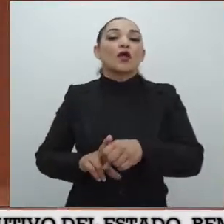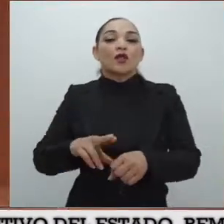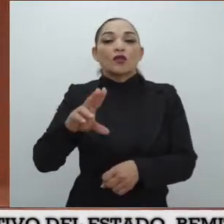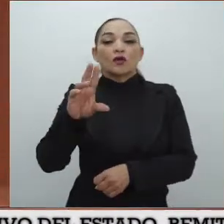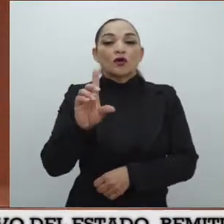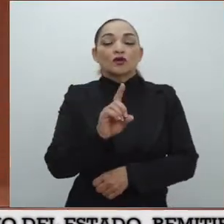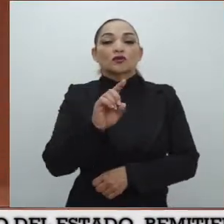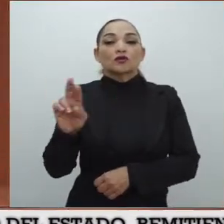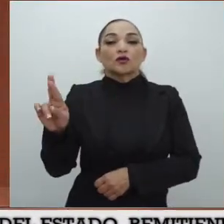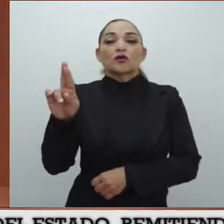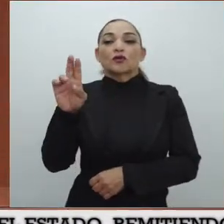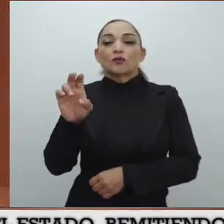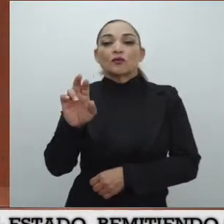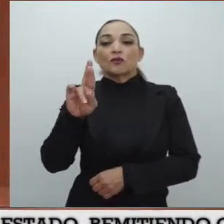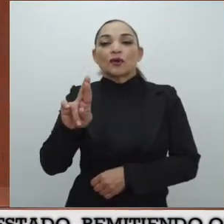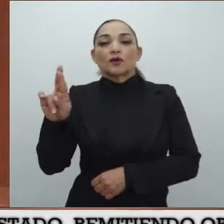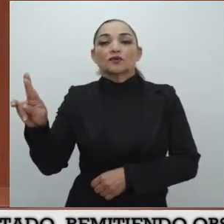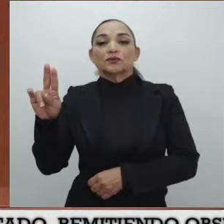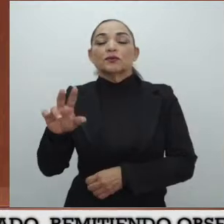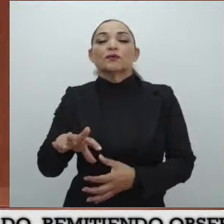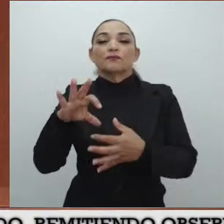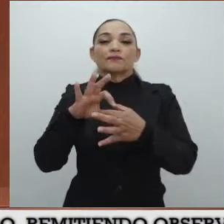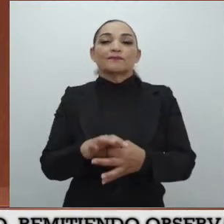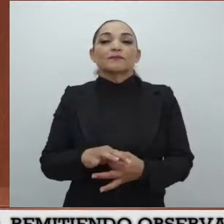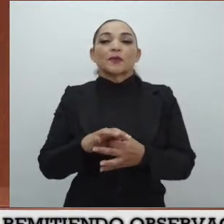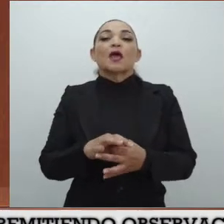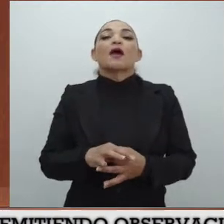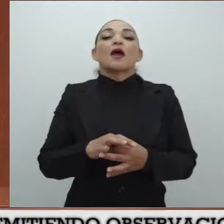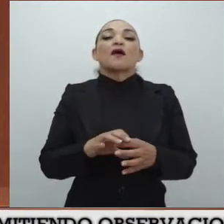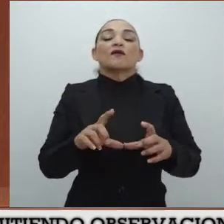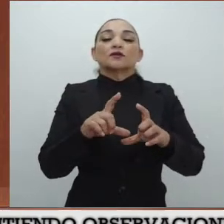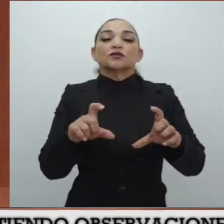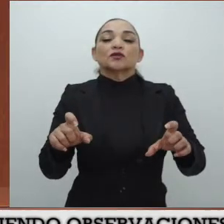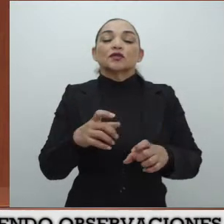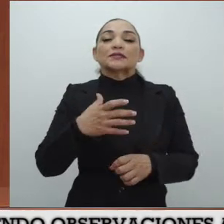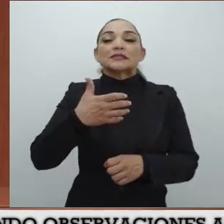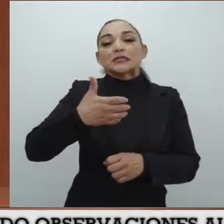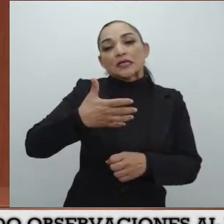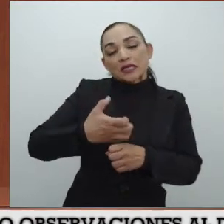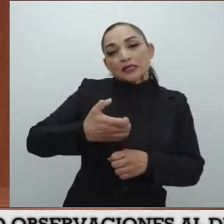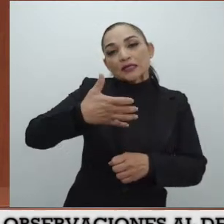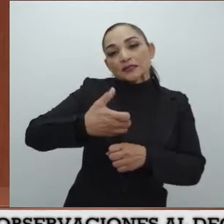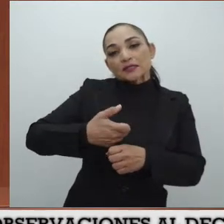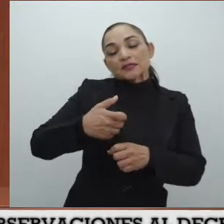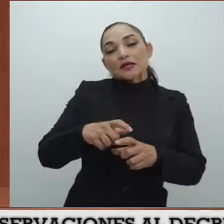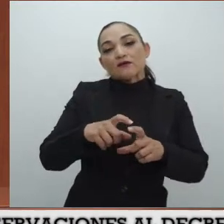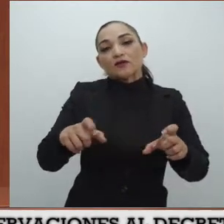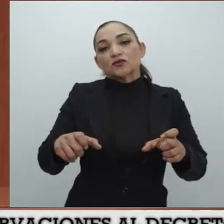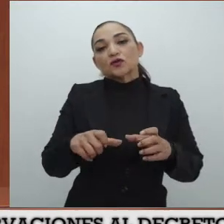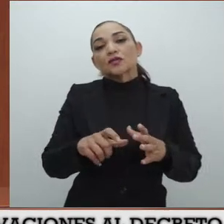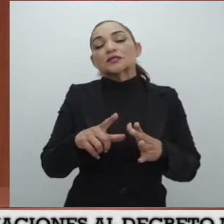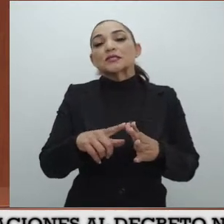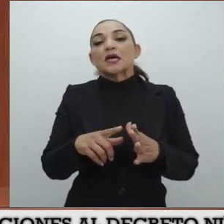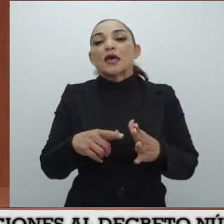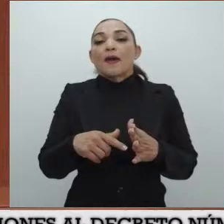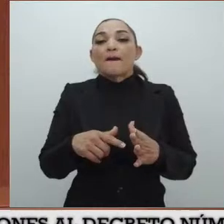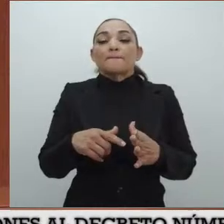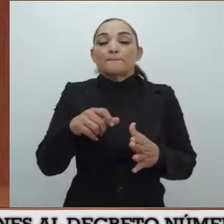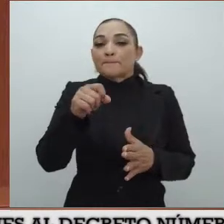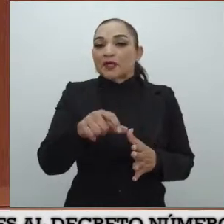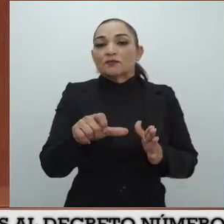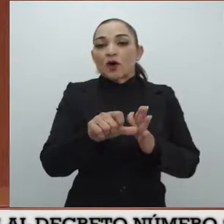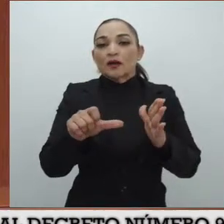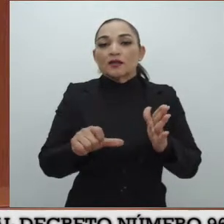Sinaloa. Con fundamento en las fracciones quinta y sexto del artículo 46 de la Constitución Política del Estado de Sinaloa, así como los